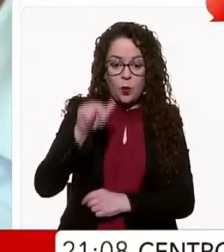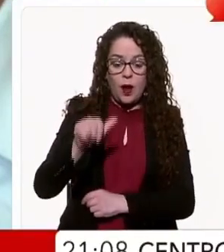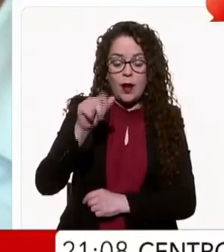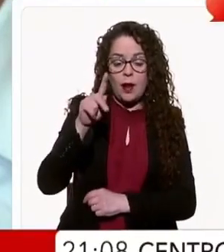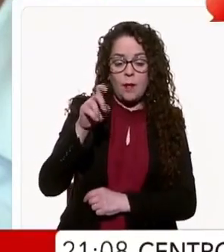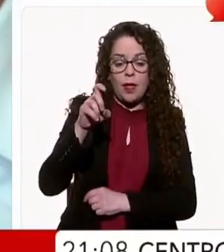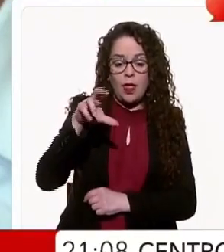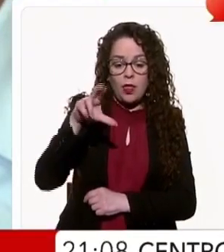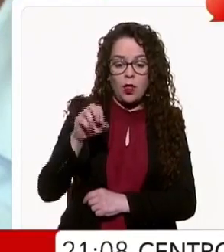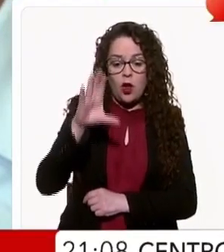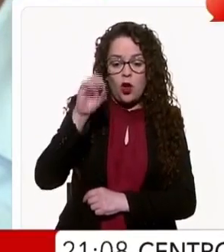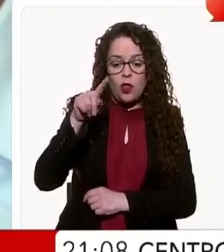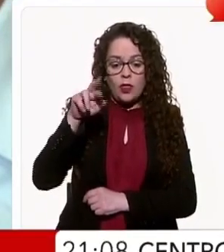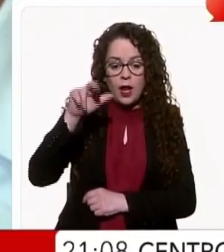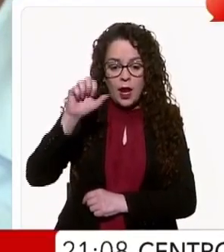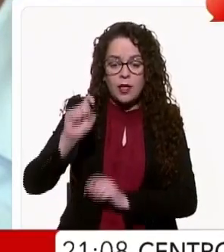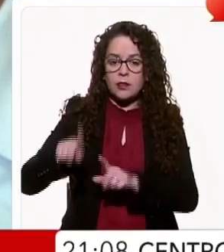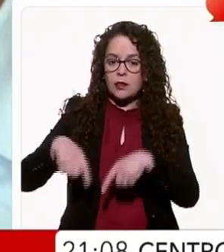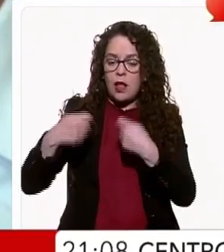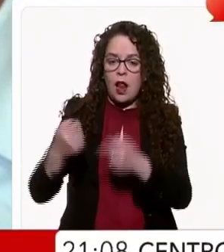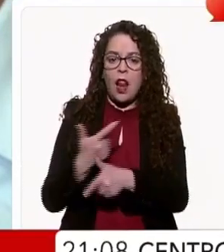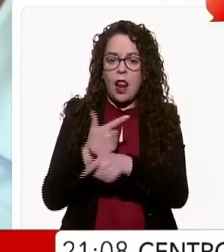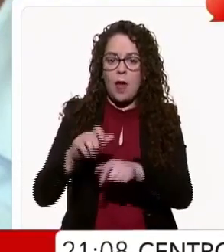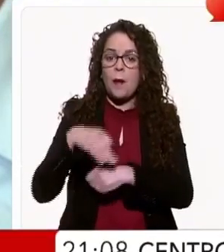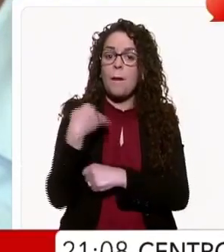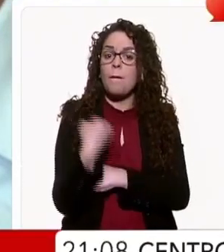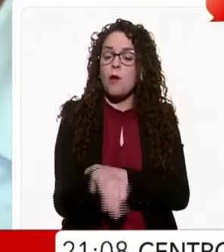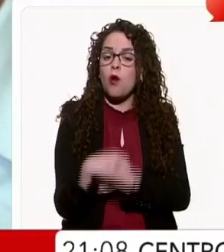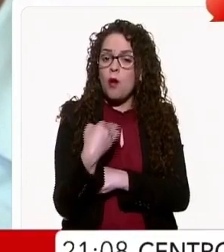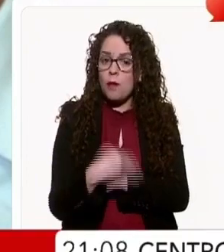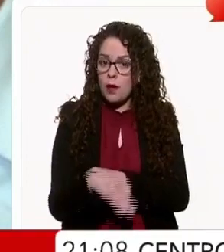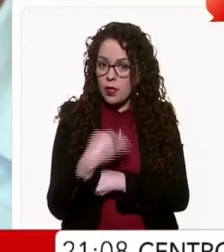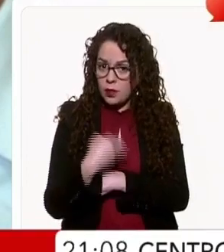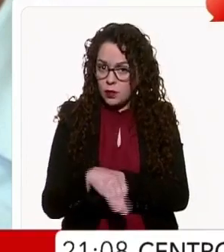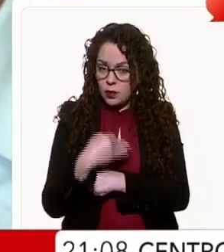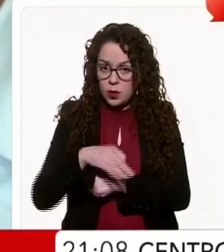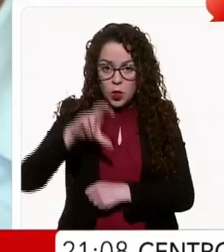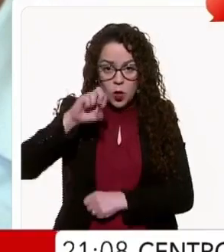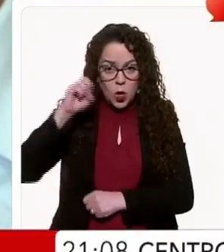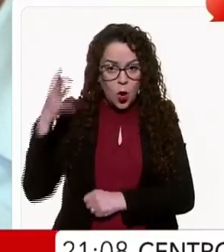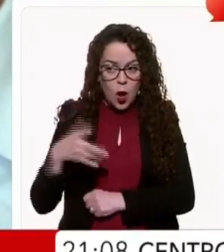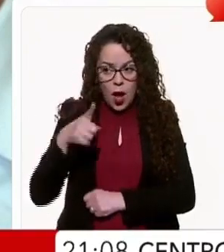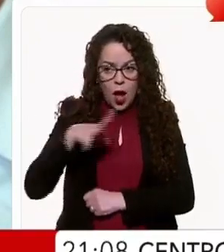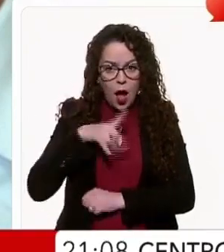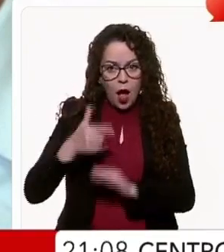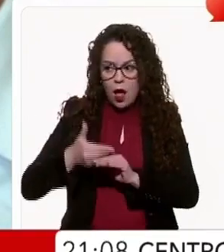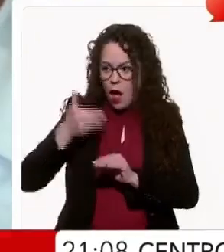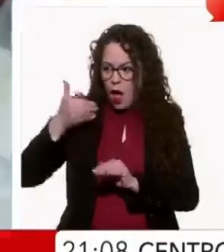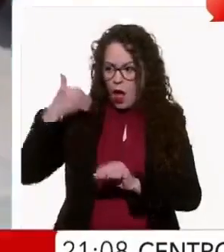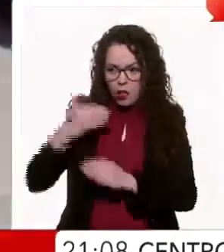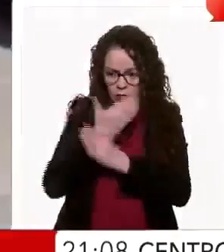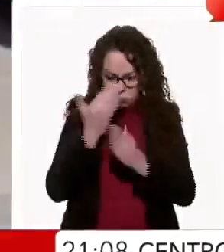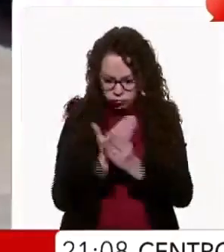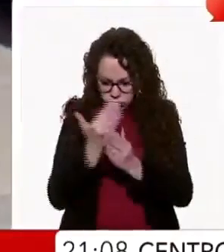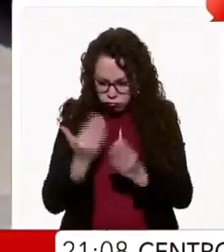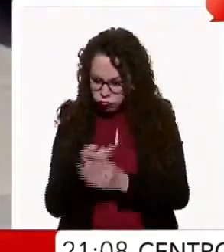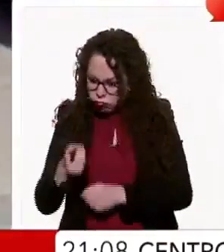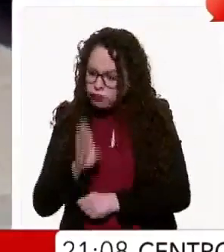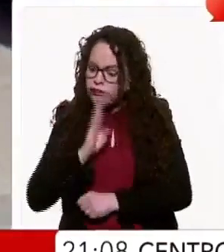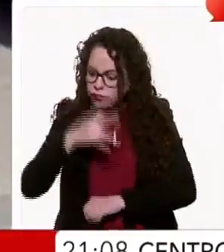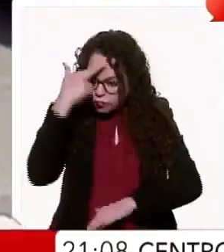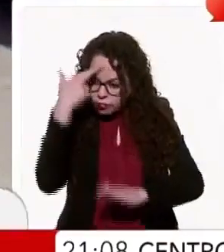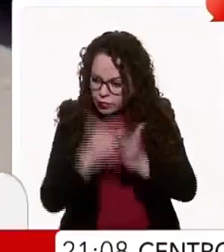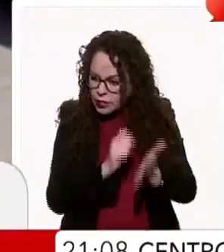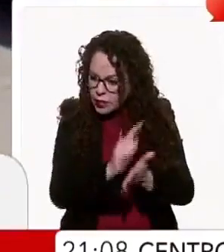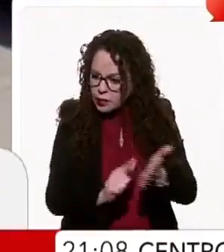Contreras Navarro, quien le otorgó su libertad condicional pese a los antecedentes de Emilio Lozoya, porque considera